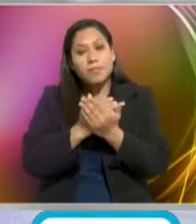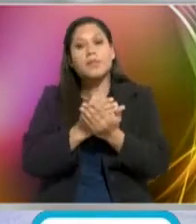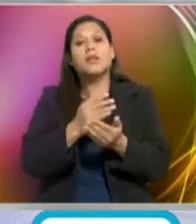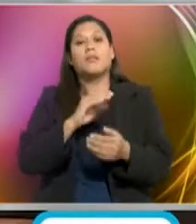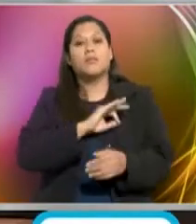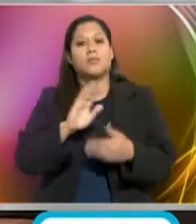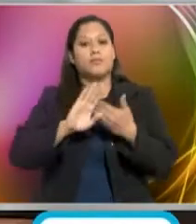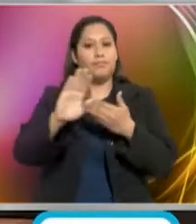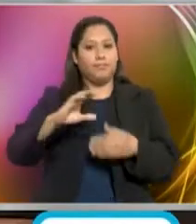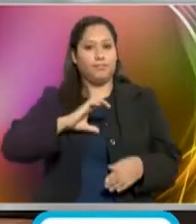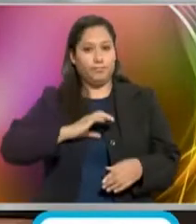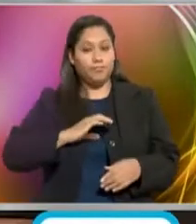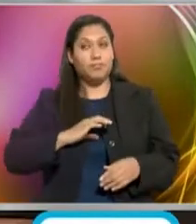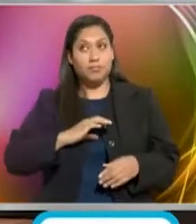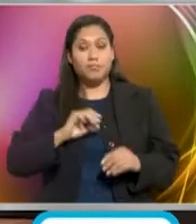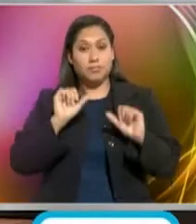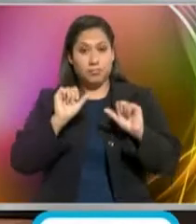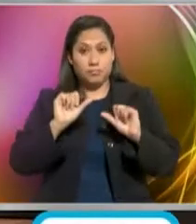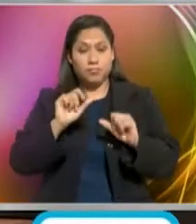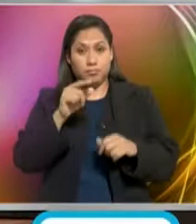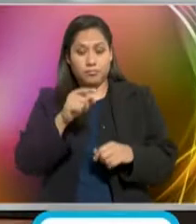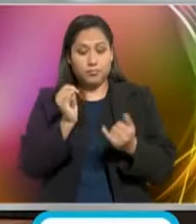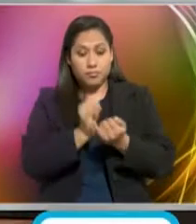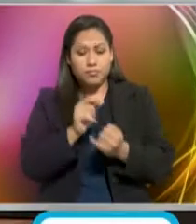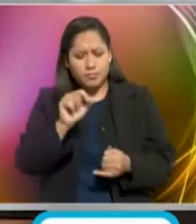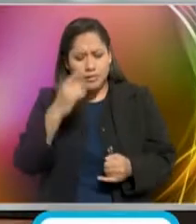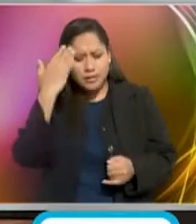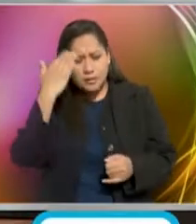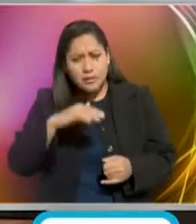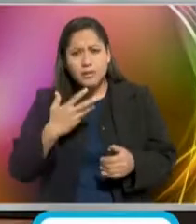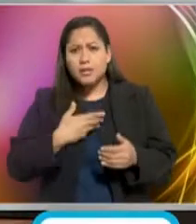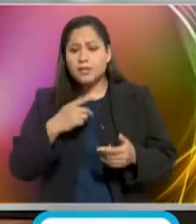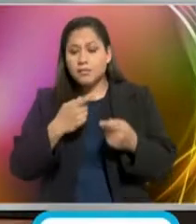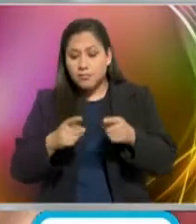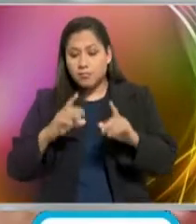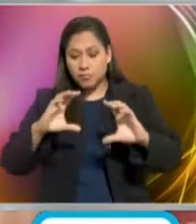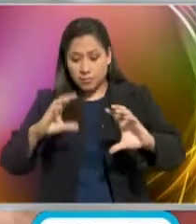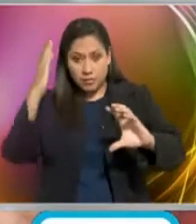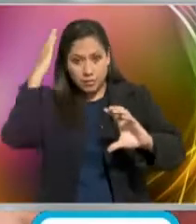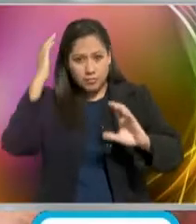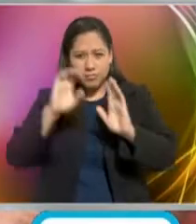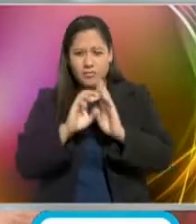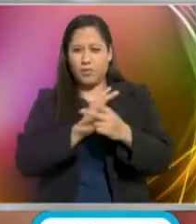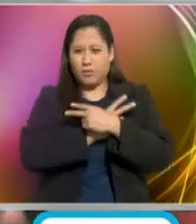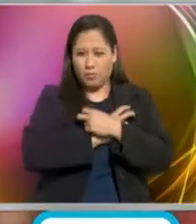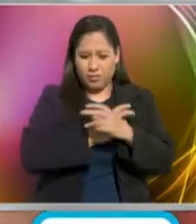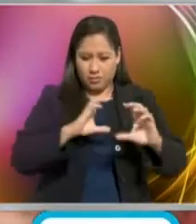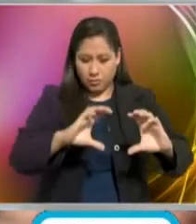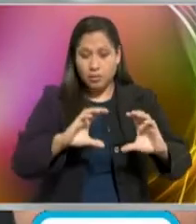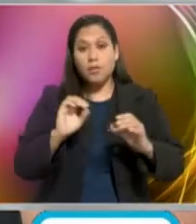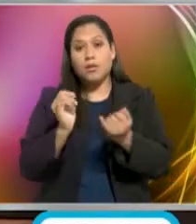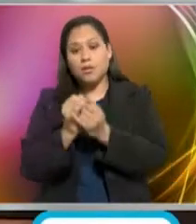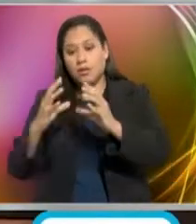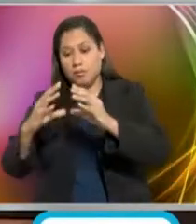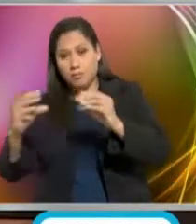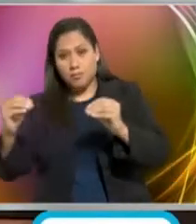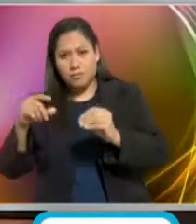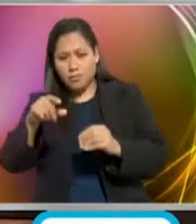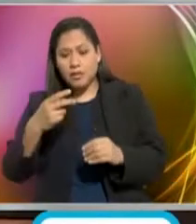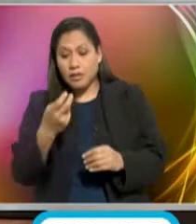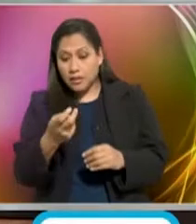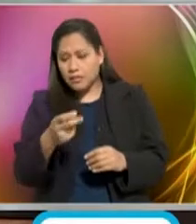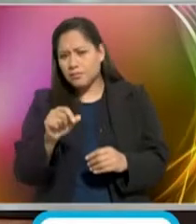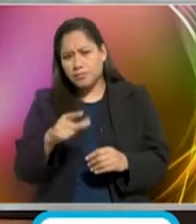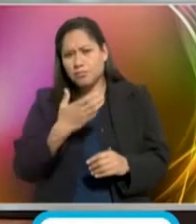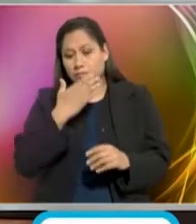cáncer. Ah, mira, los Muy bien. previene también. Ajá. Oye, Bueno. y cuántos hay distintos tipos de calabaza, porque la de Halloween y la que usamos en temporada de muertos, pues es